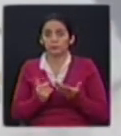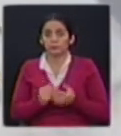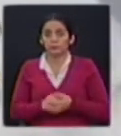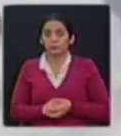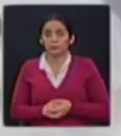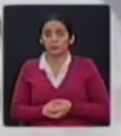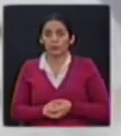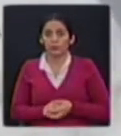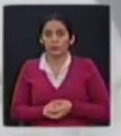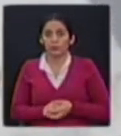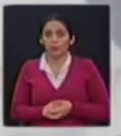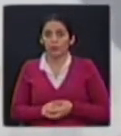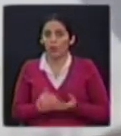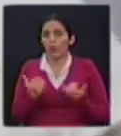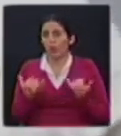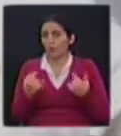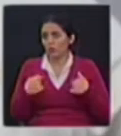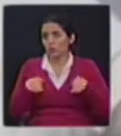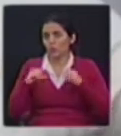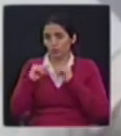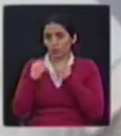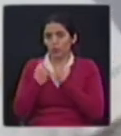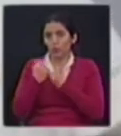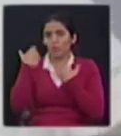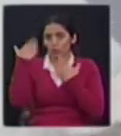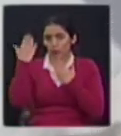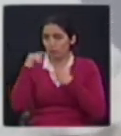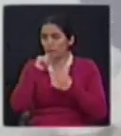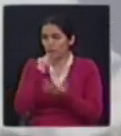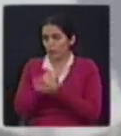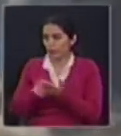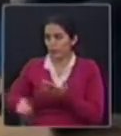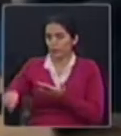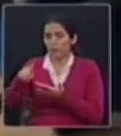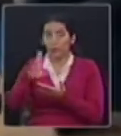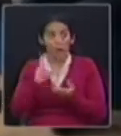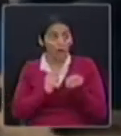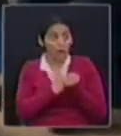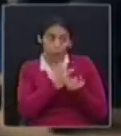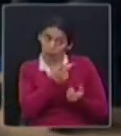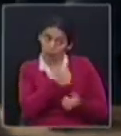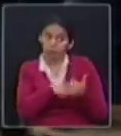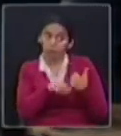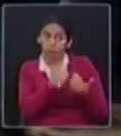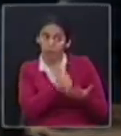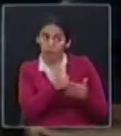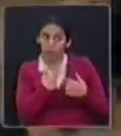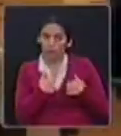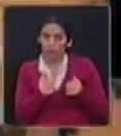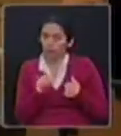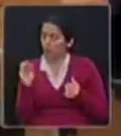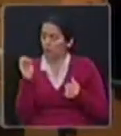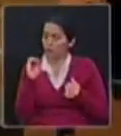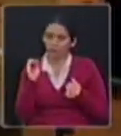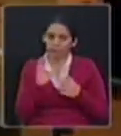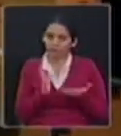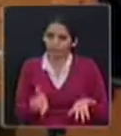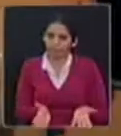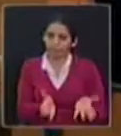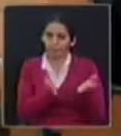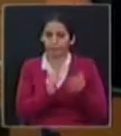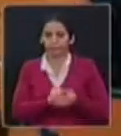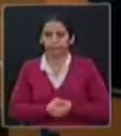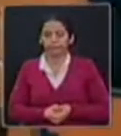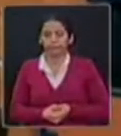de la política normal, ¿no? Yo apoyo a cambio de, nosotros apoyamos a cambio de nada. Se refirió además a los resultados en las elecciones generales